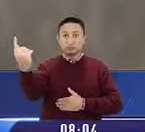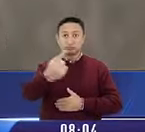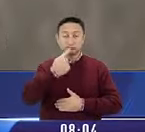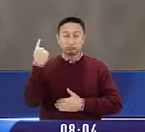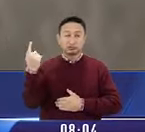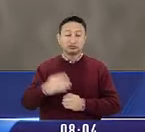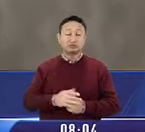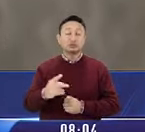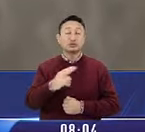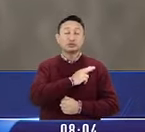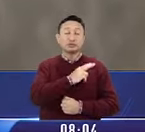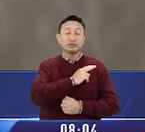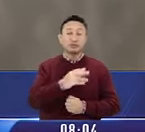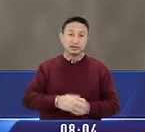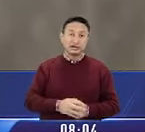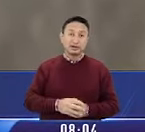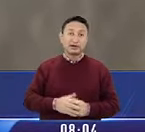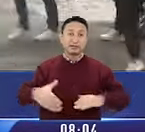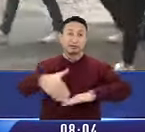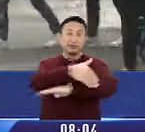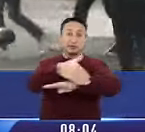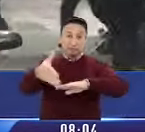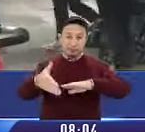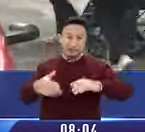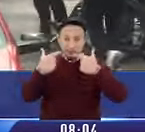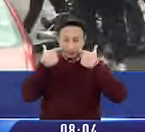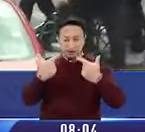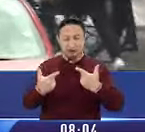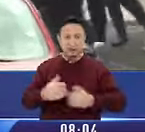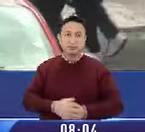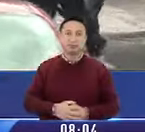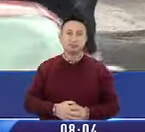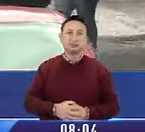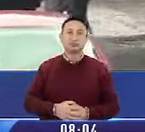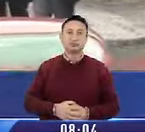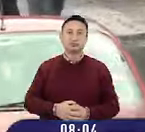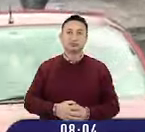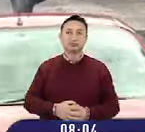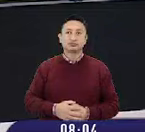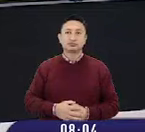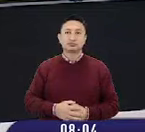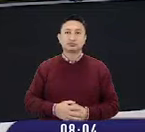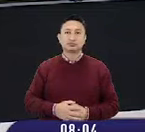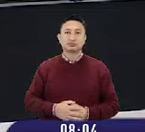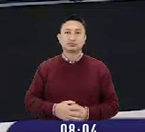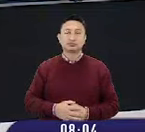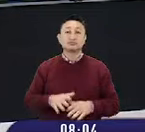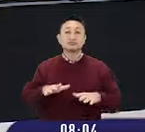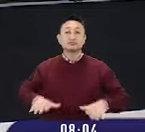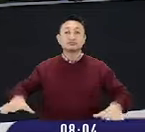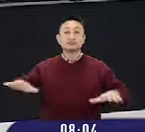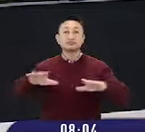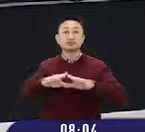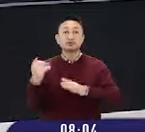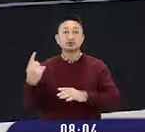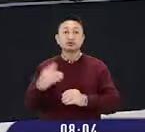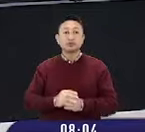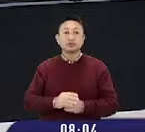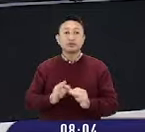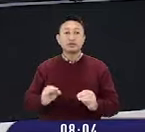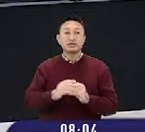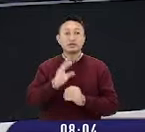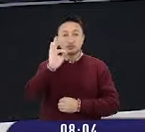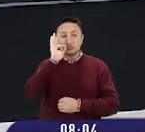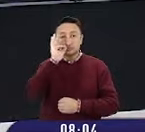centro de estudios y sus calles aledañas. Informó Mauricio Sánchez. Terrenos baldíos y el incremento de consumidores de